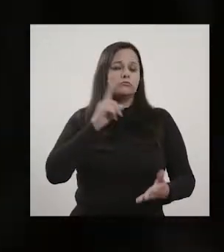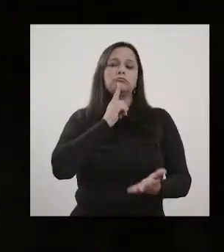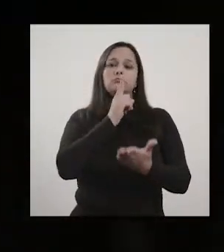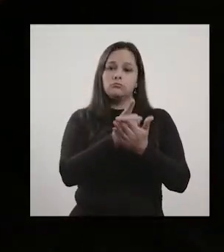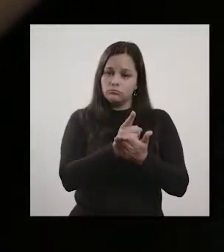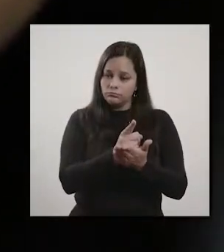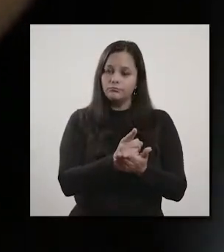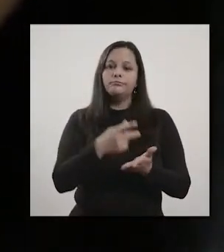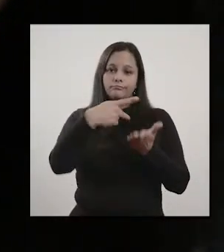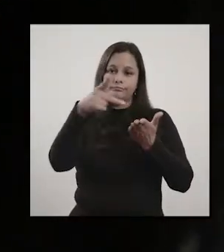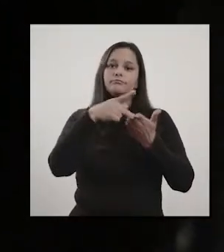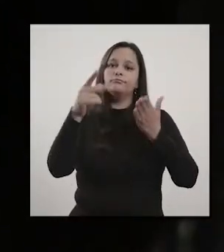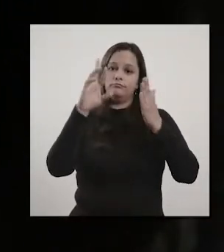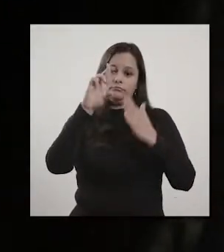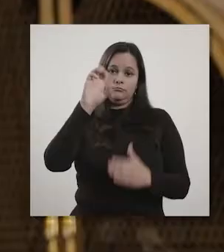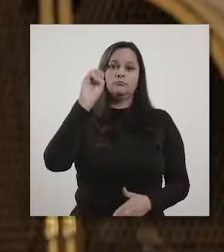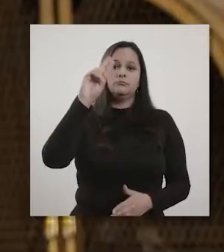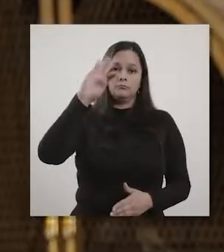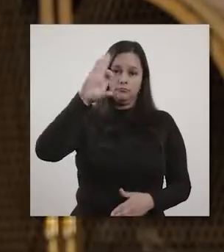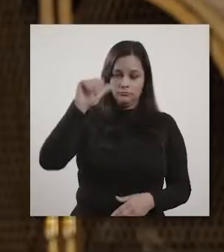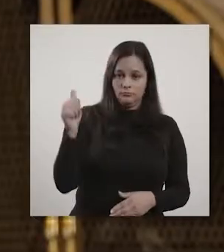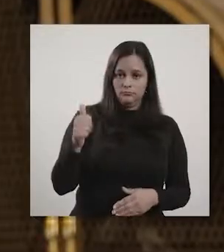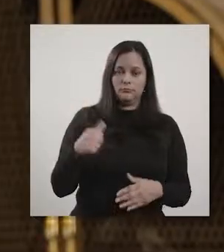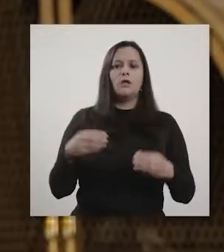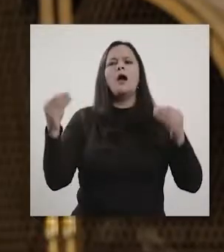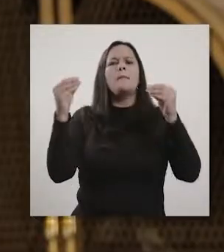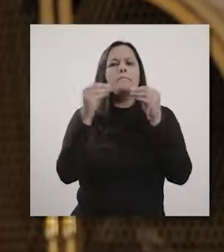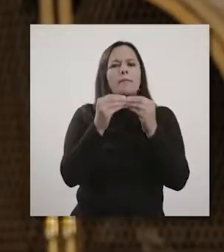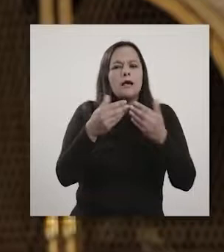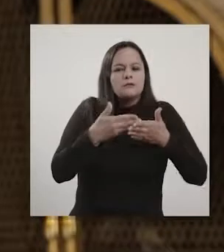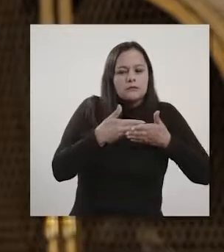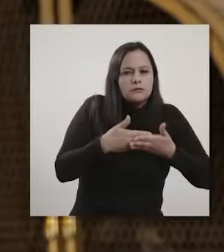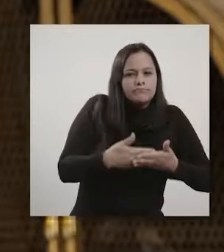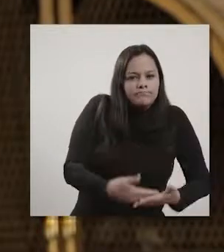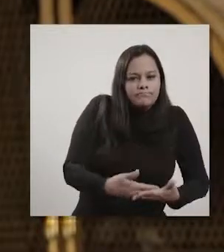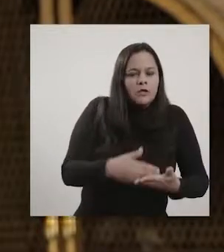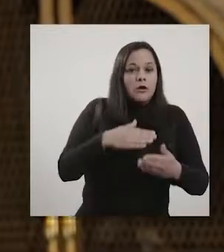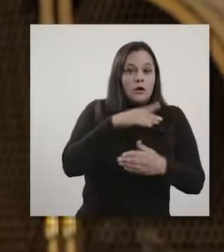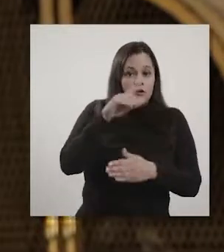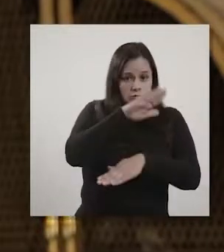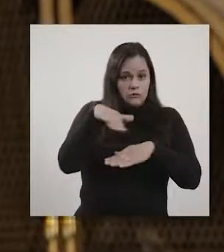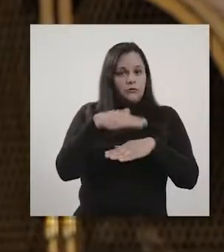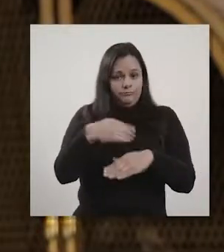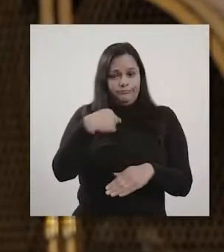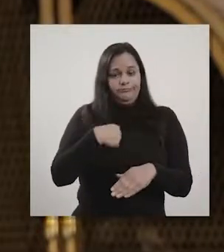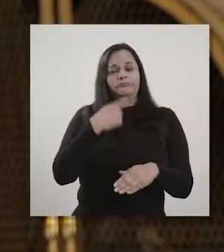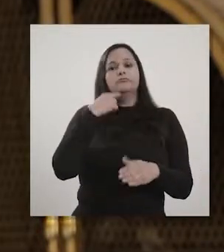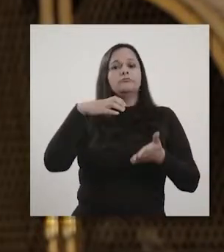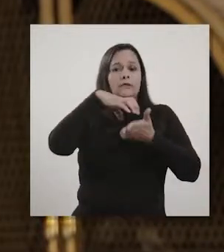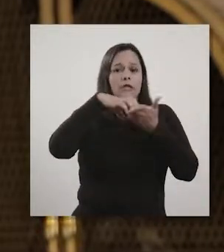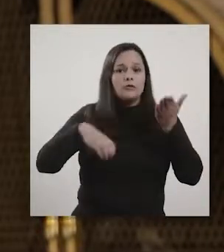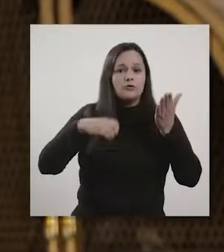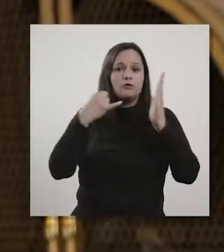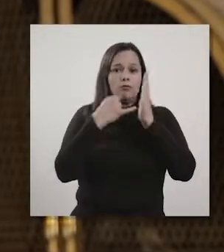impuesto a la renta. En este caso, en mi caso en particular, los rubros que más peso tienen prácticamente sobre mi impuesto a la